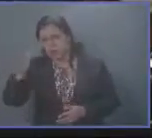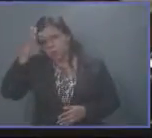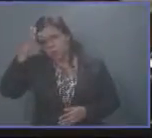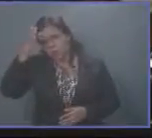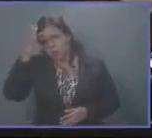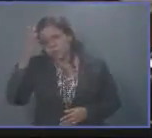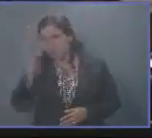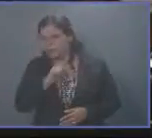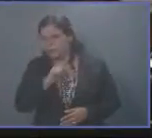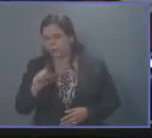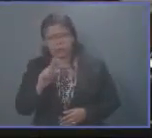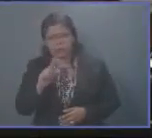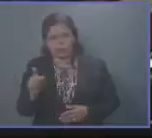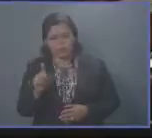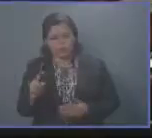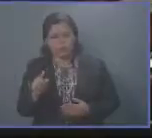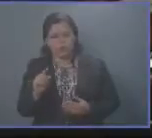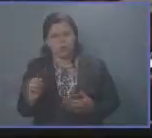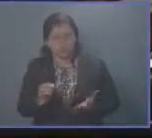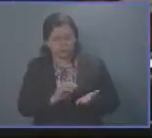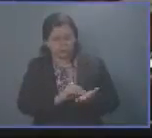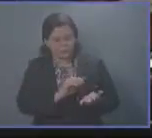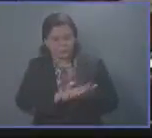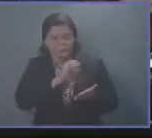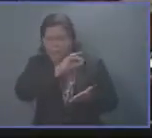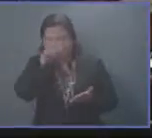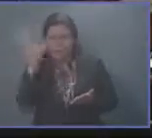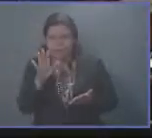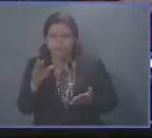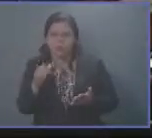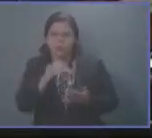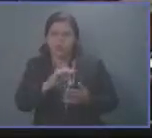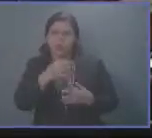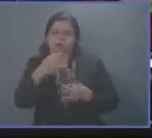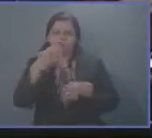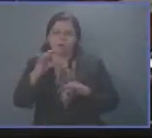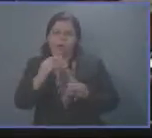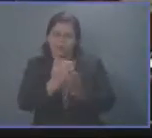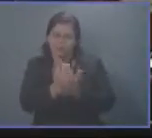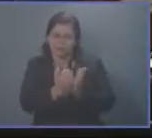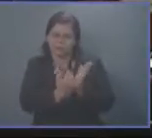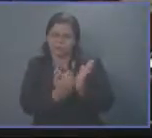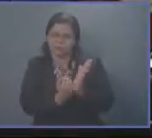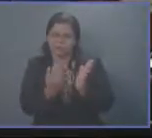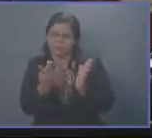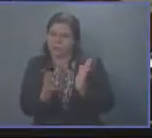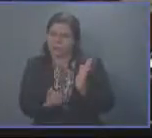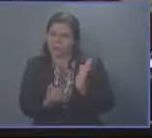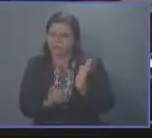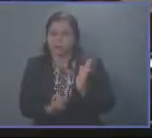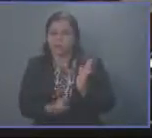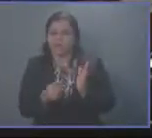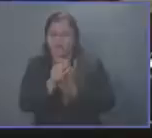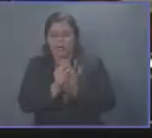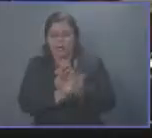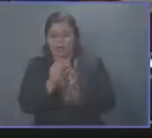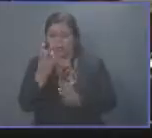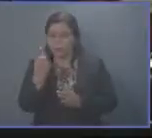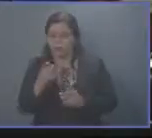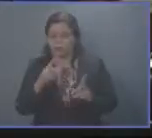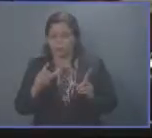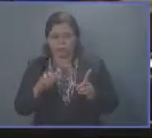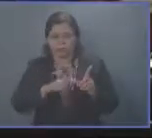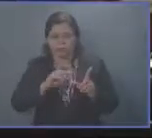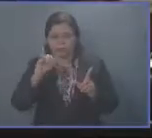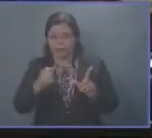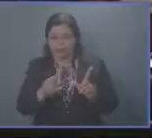distintos o detallados en el estado de cuenta. Artículo 12. Agrégase los literales J y